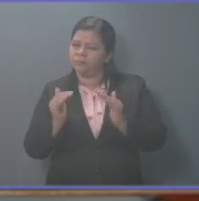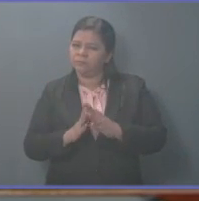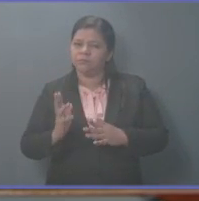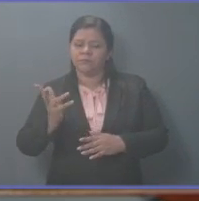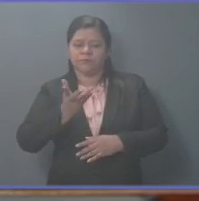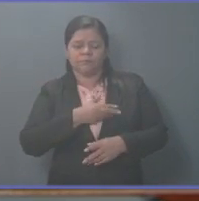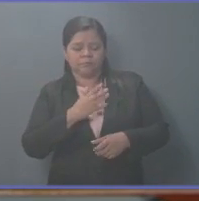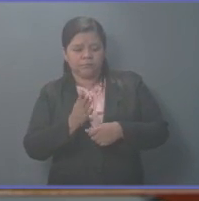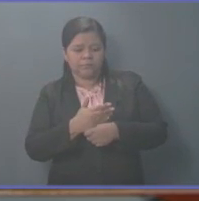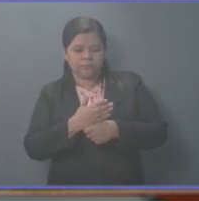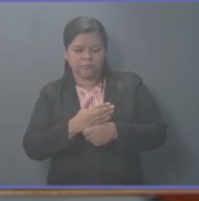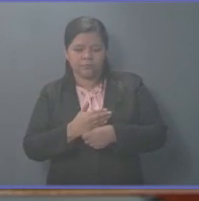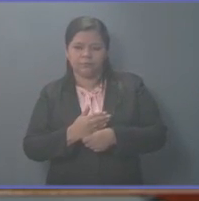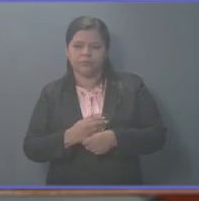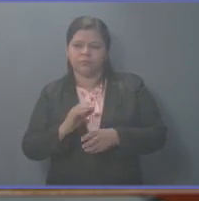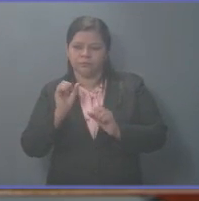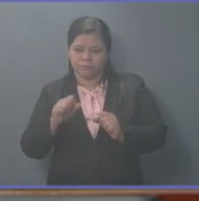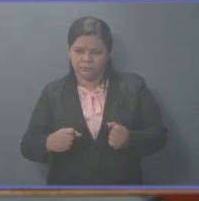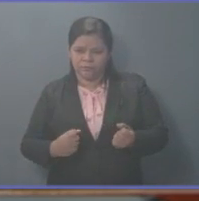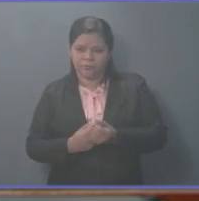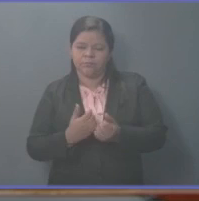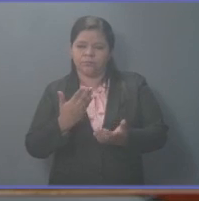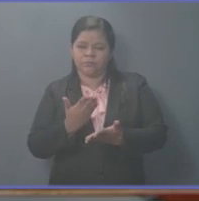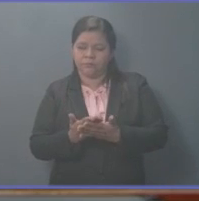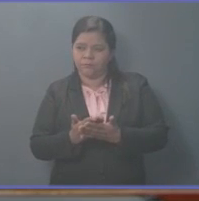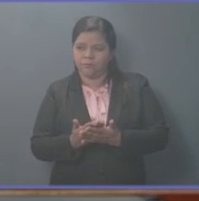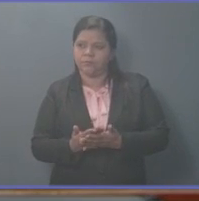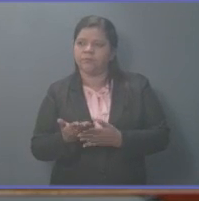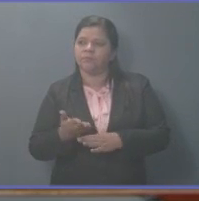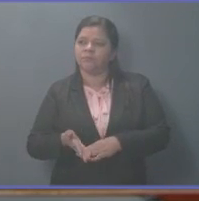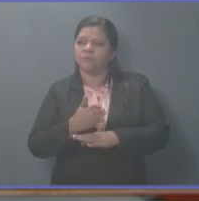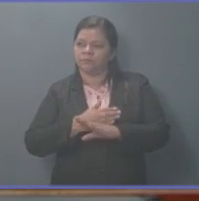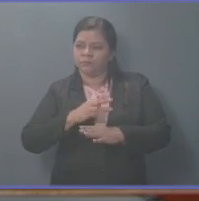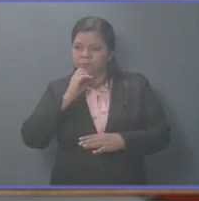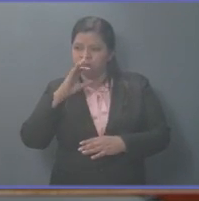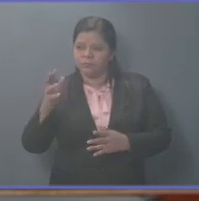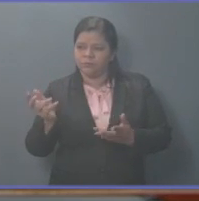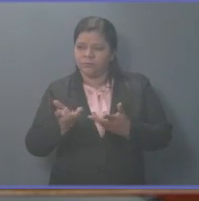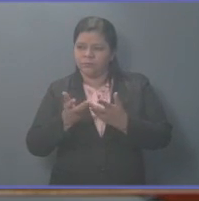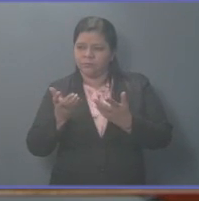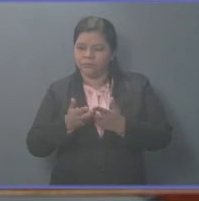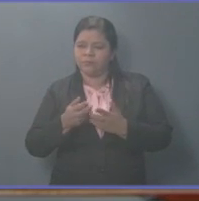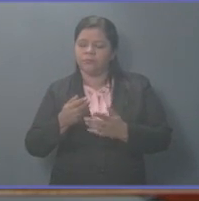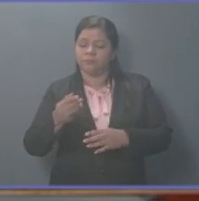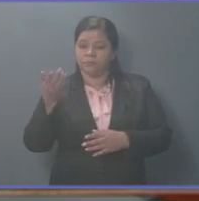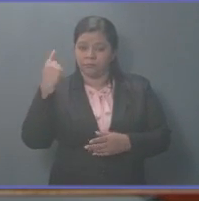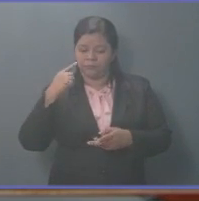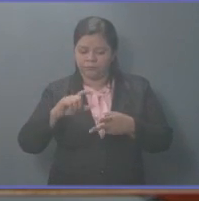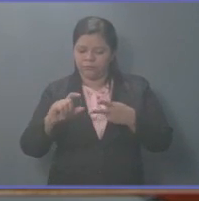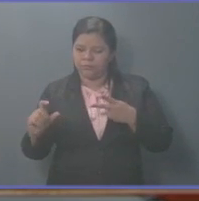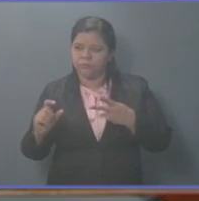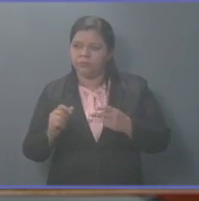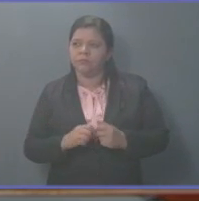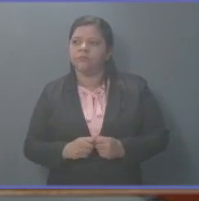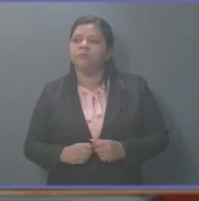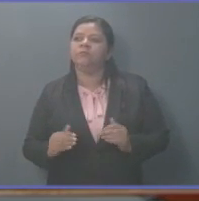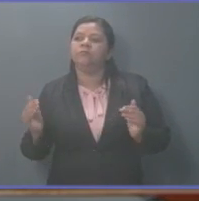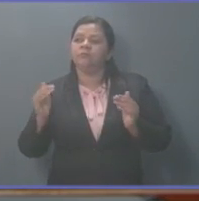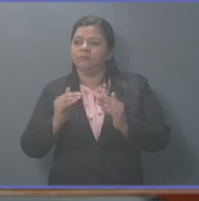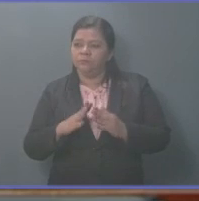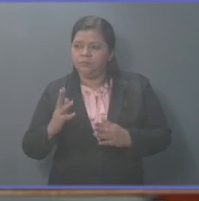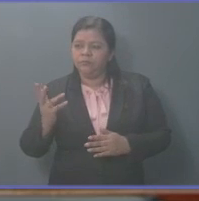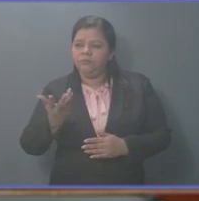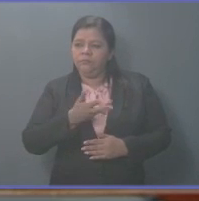grupo parlamentario a esa iniciativa, sumado a lo que decía el colega diputado la semana anterior, también